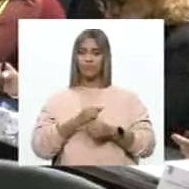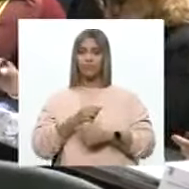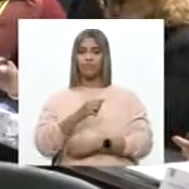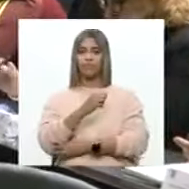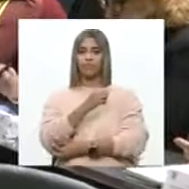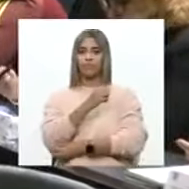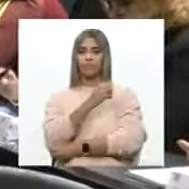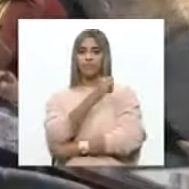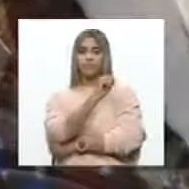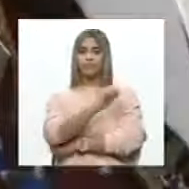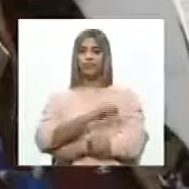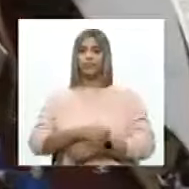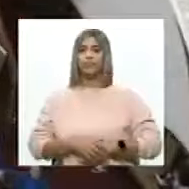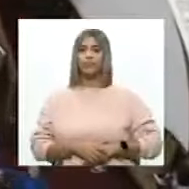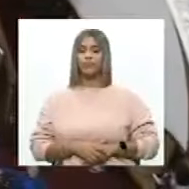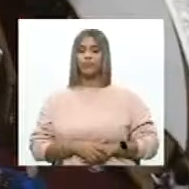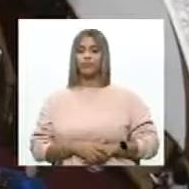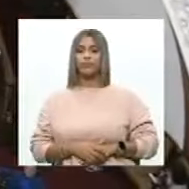Vente, Alejandra.